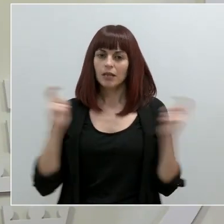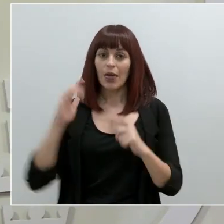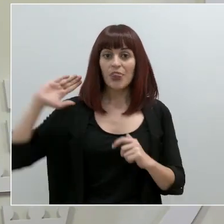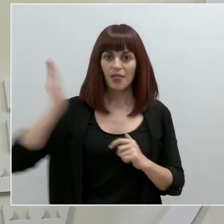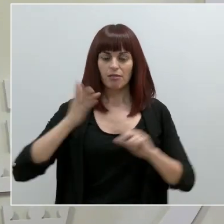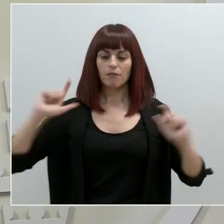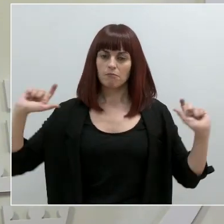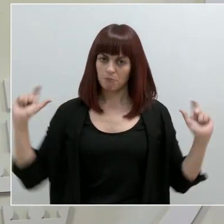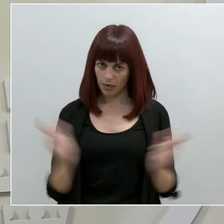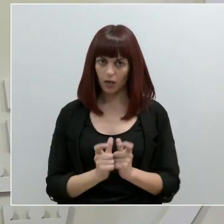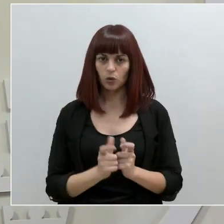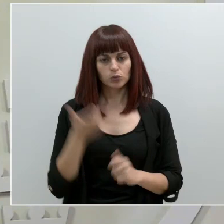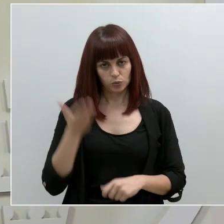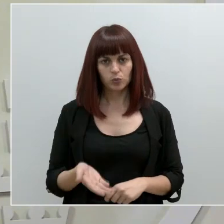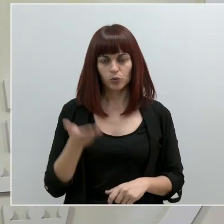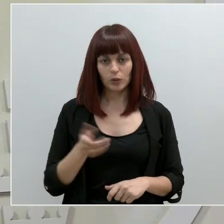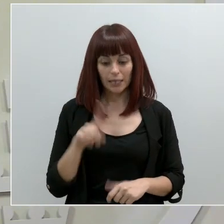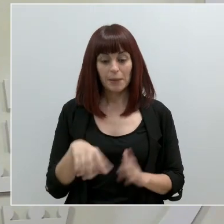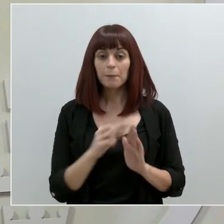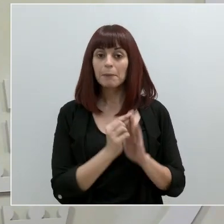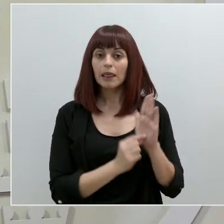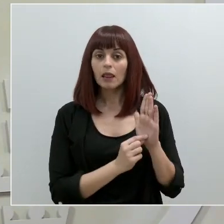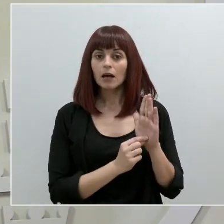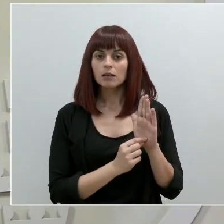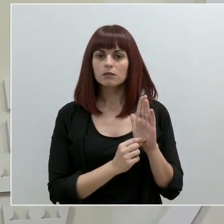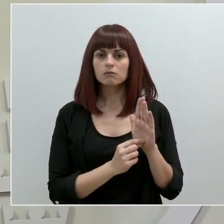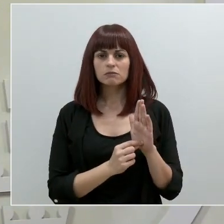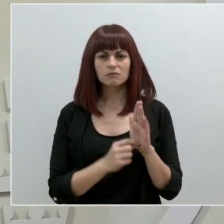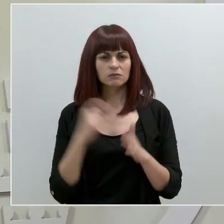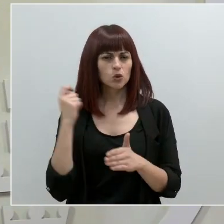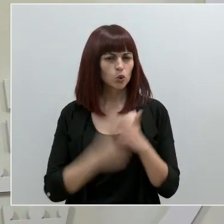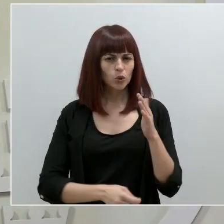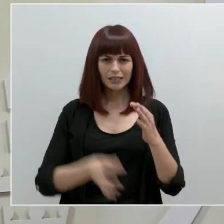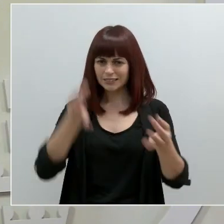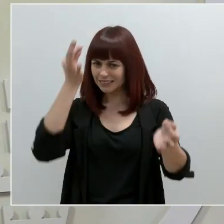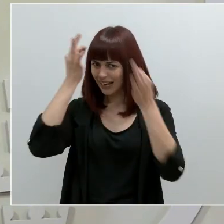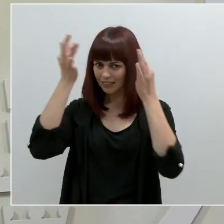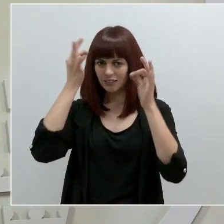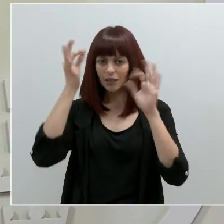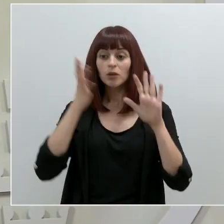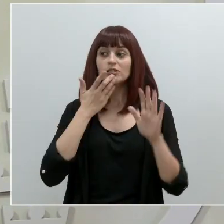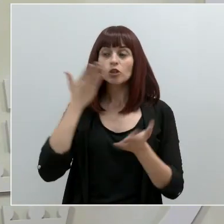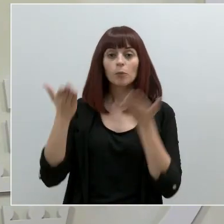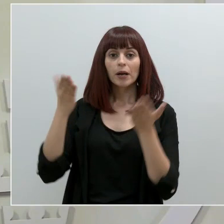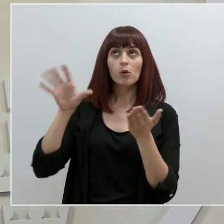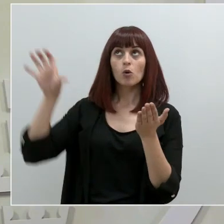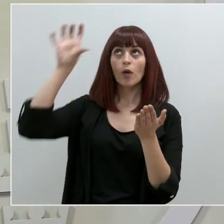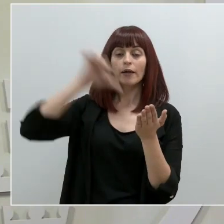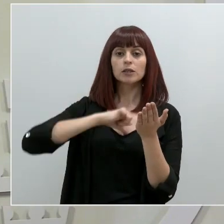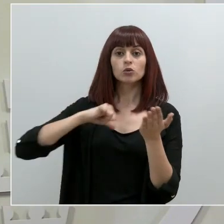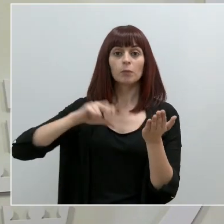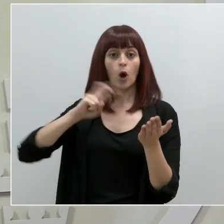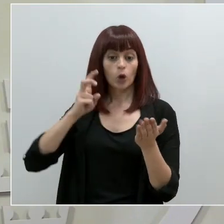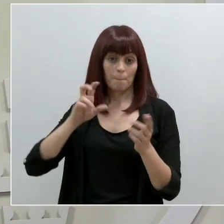incidencia. Y además reducir tomando medidas estrictas, muy duras, pero si la comparamos con otras comunidades o con